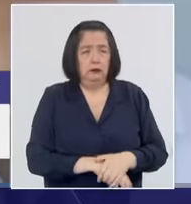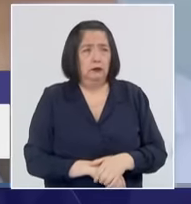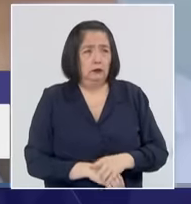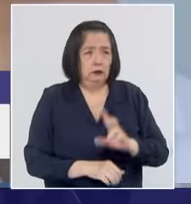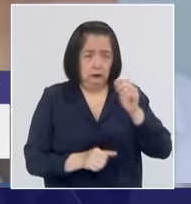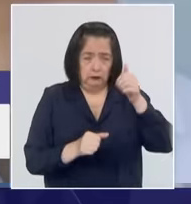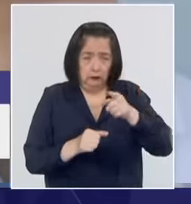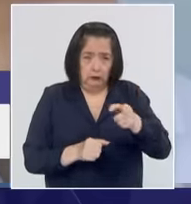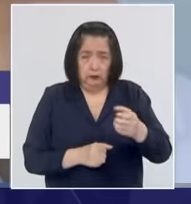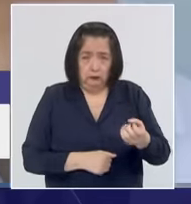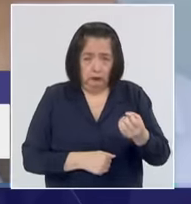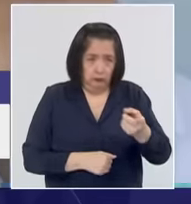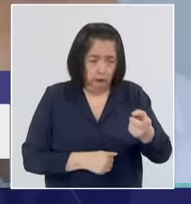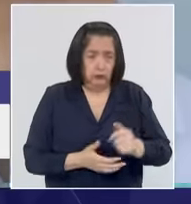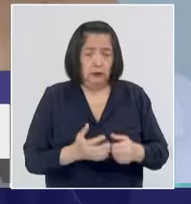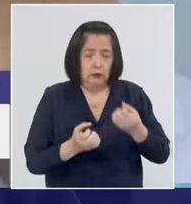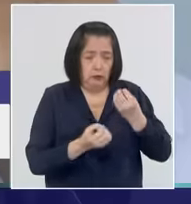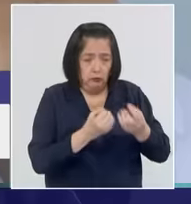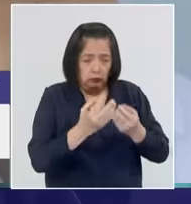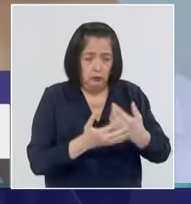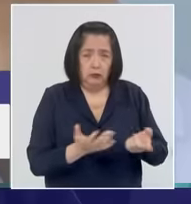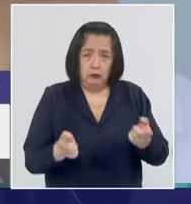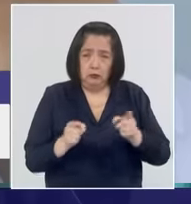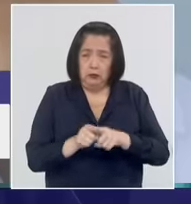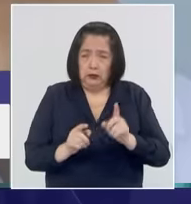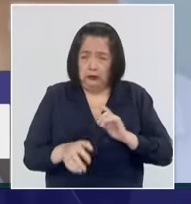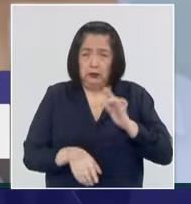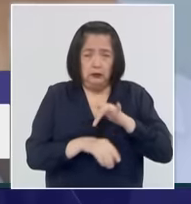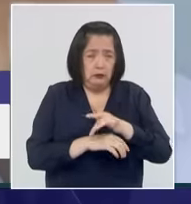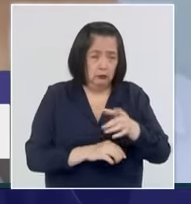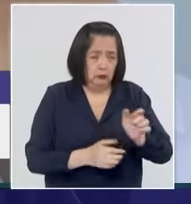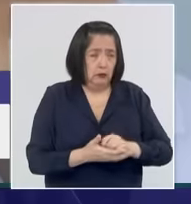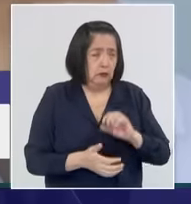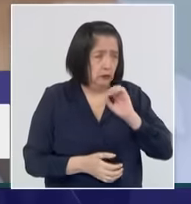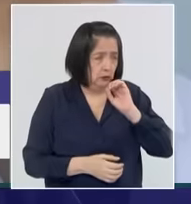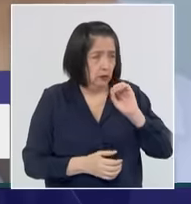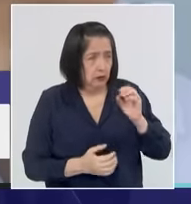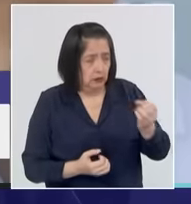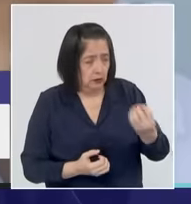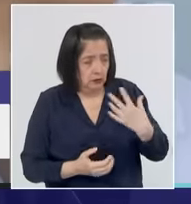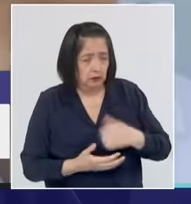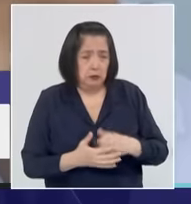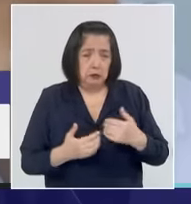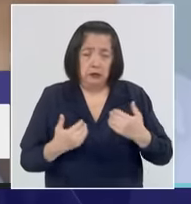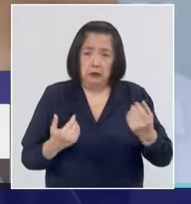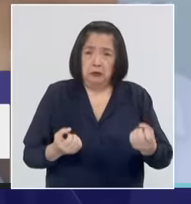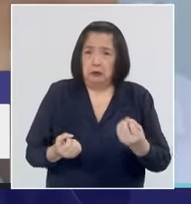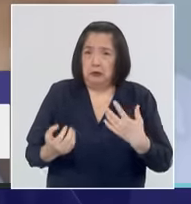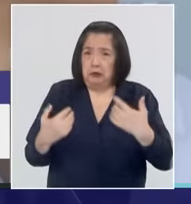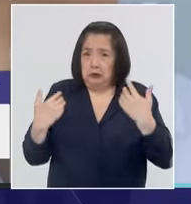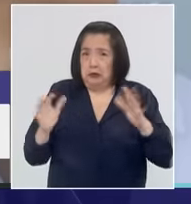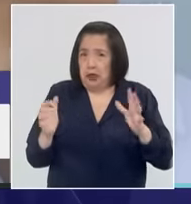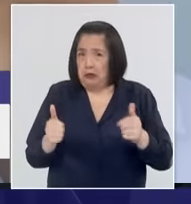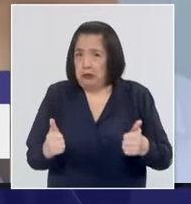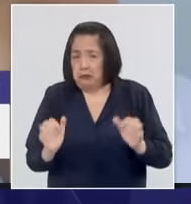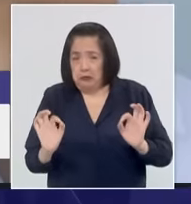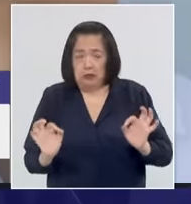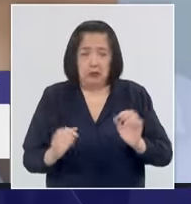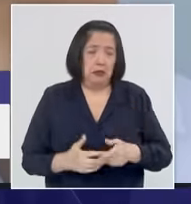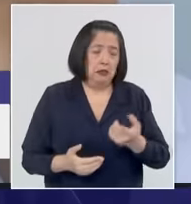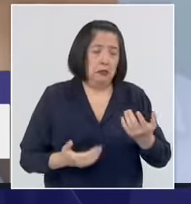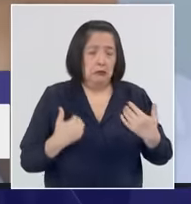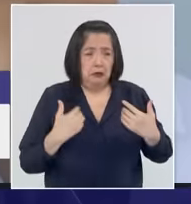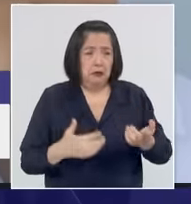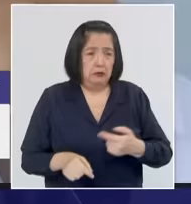lo ha contado, tú mismo estabas con el testimonio de su pareja más temprano, Carlita, cuando él te decía... Nosotros nos dijeron, ya está muy bien, le hemos tenido que